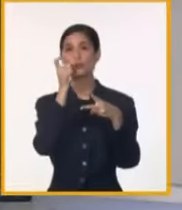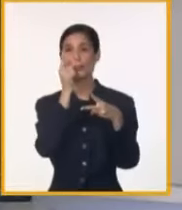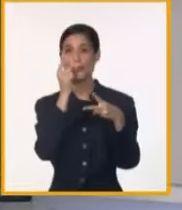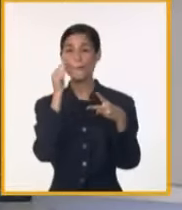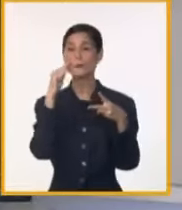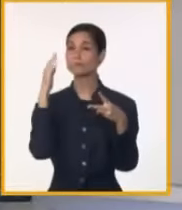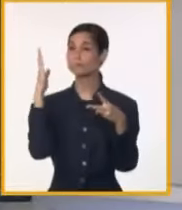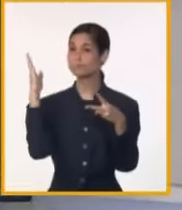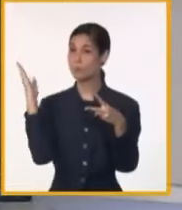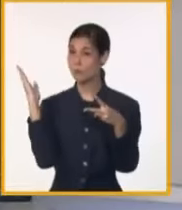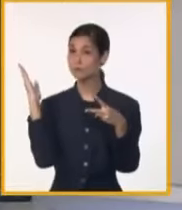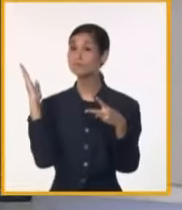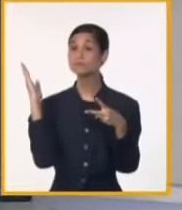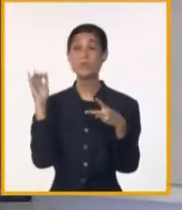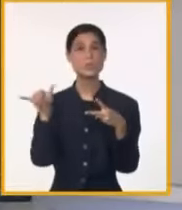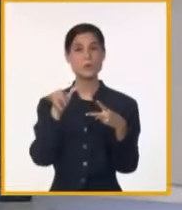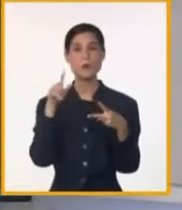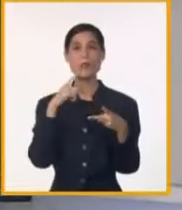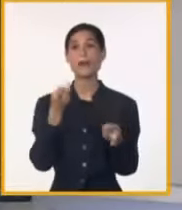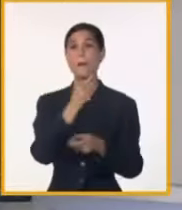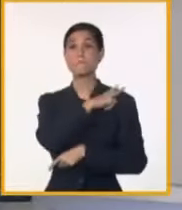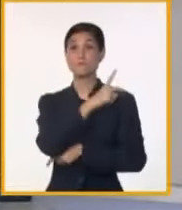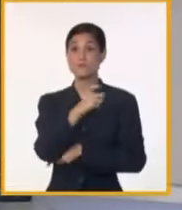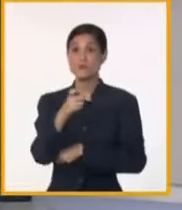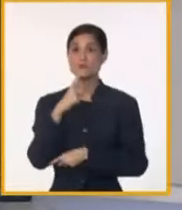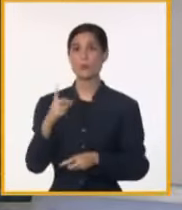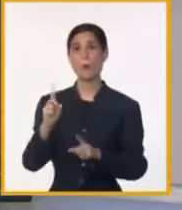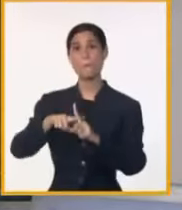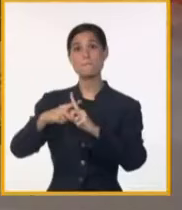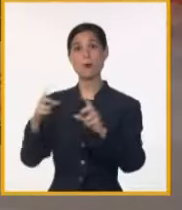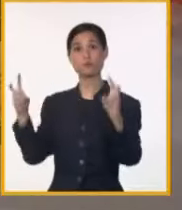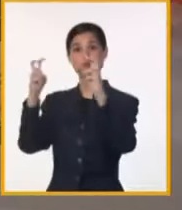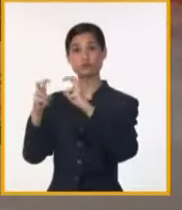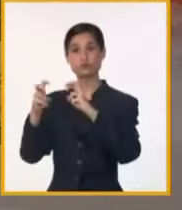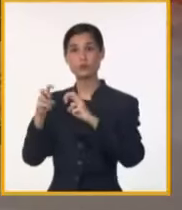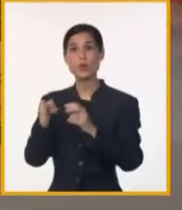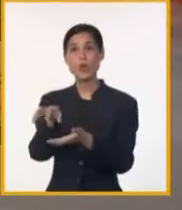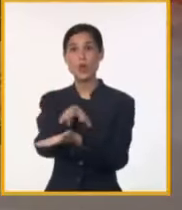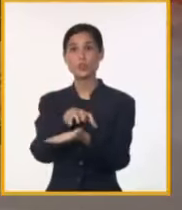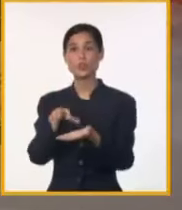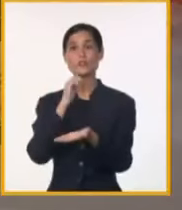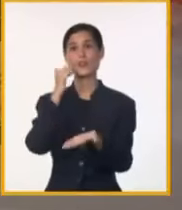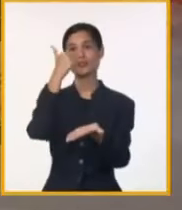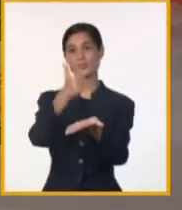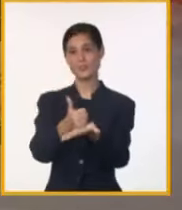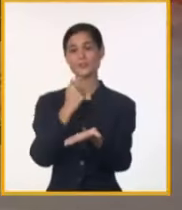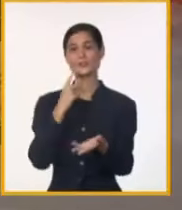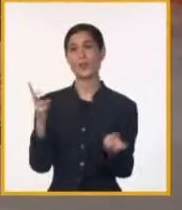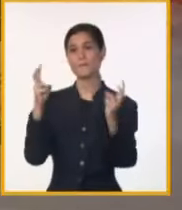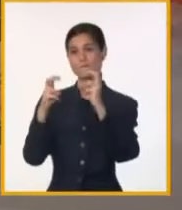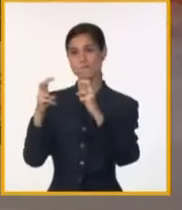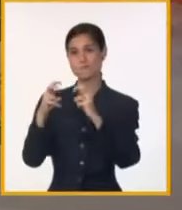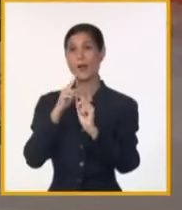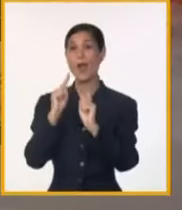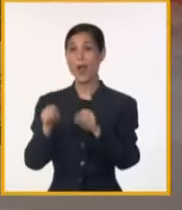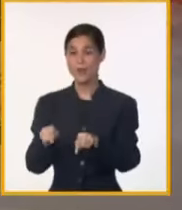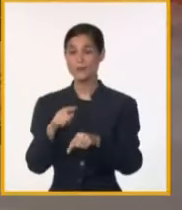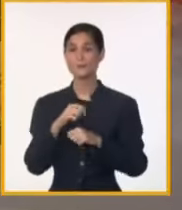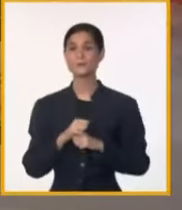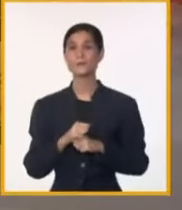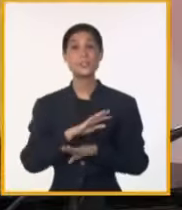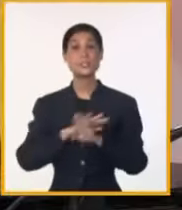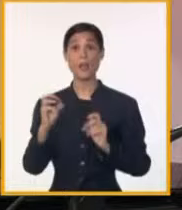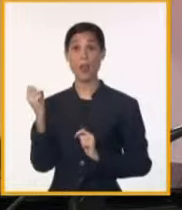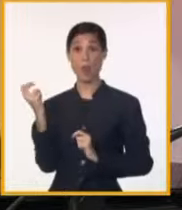Benítez investigador y profesor del centro de investigaciones de política internacional con ellos estaremos compartiendo